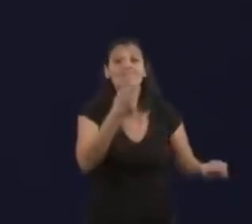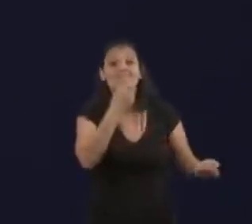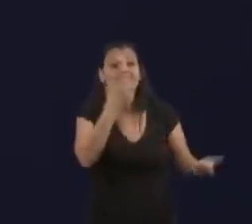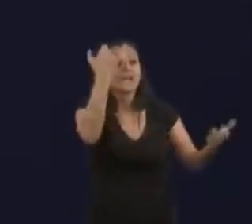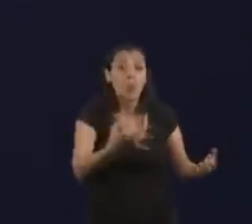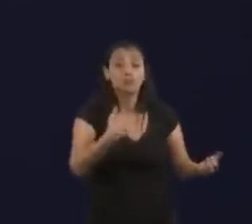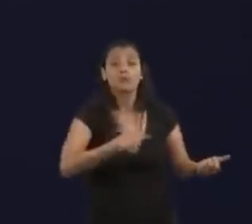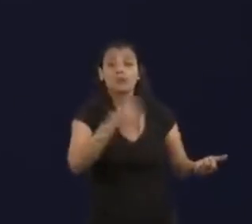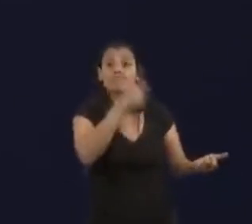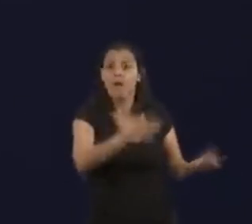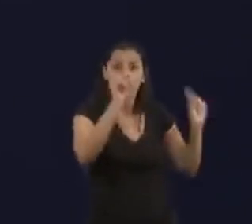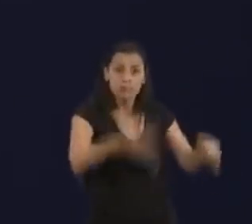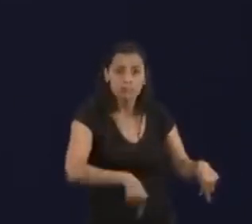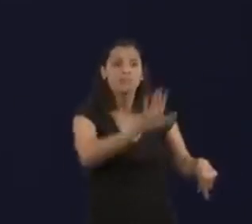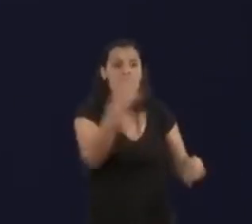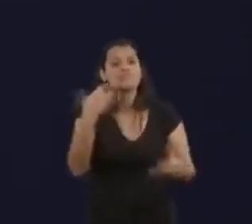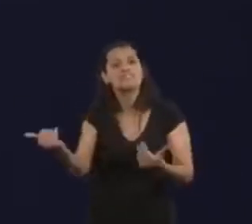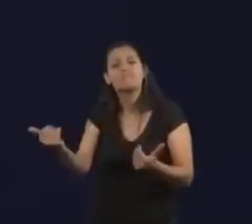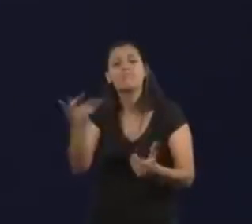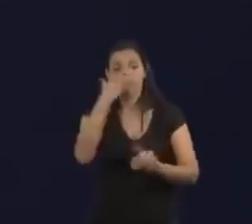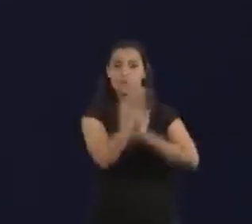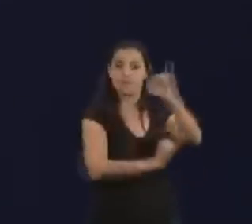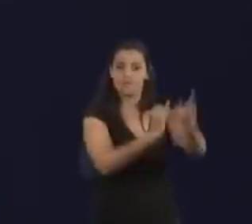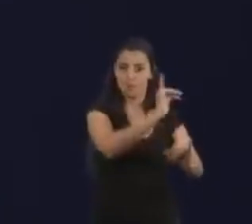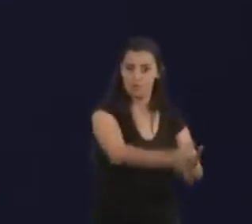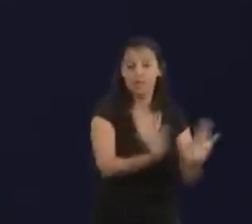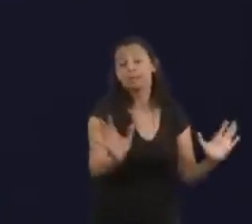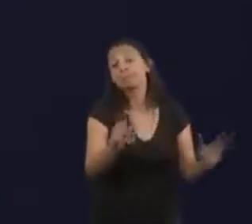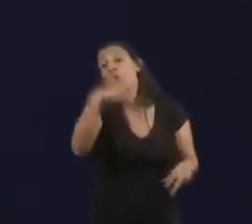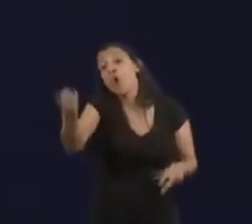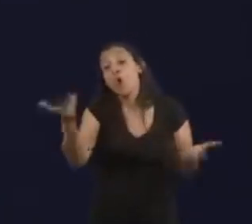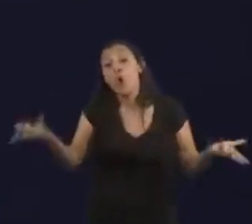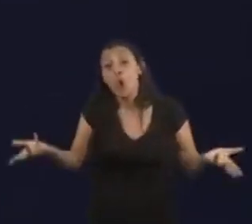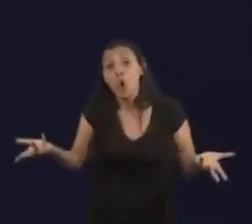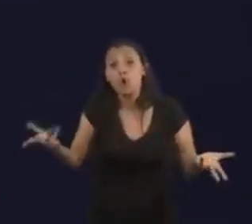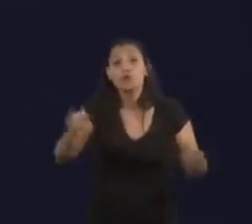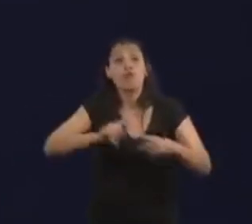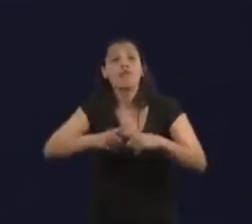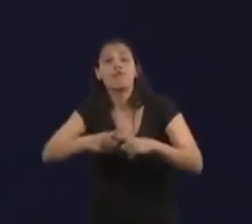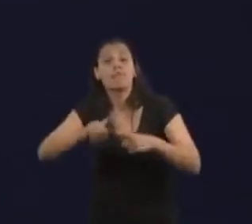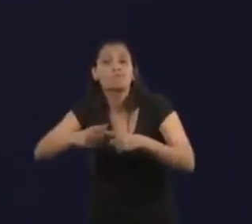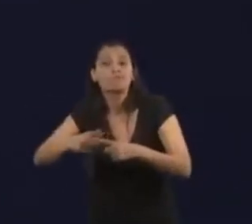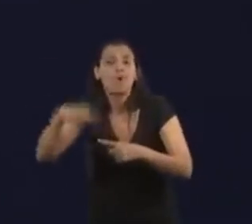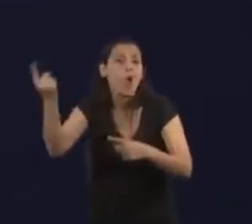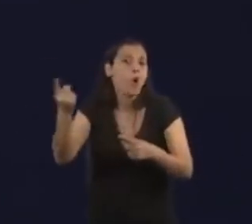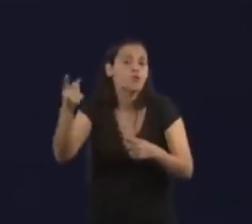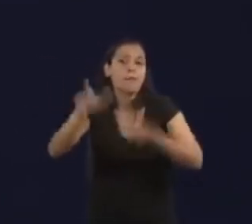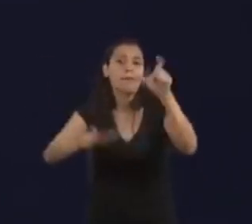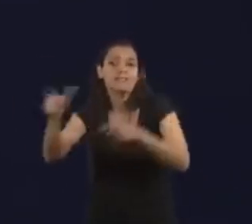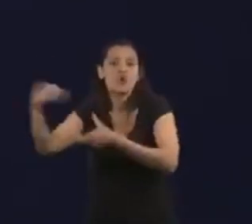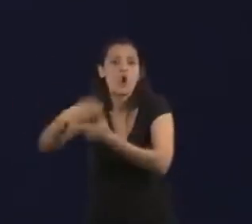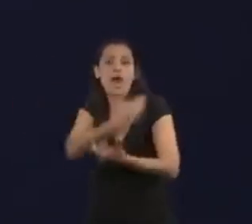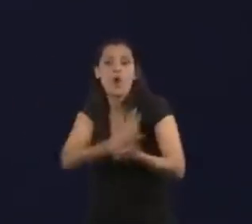después también informarlos lo que hagan en otro lo que hagan otros funcionarios de otros gobiernos en este caso